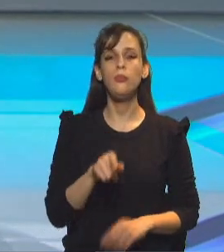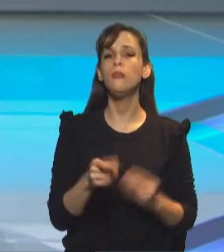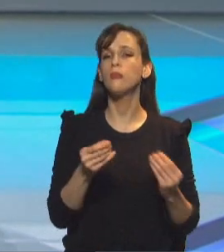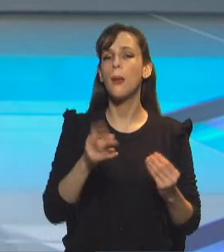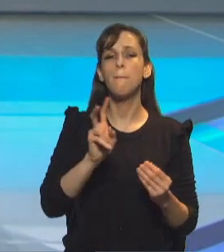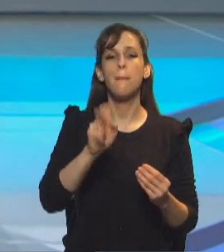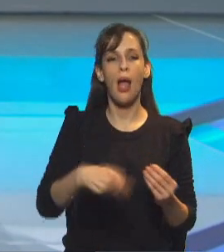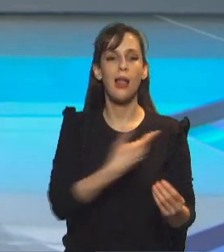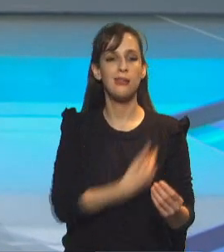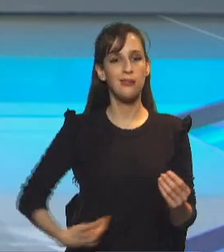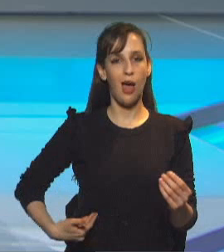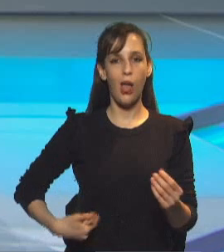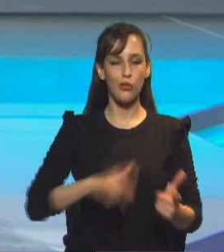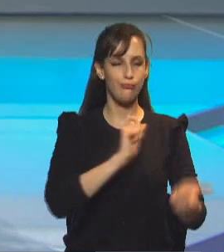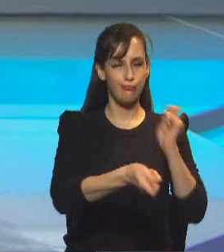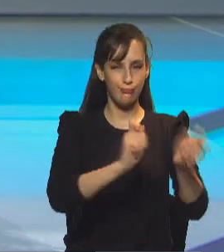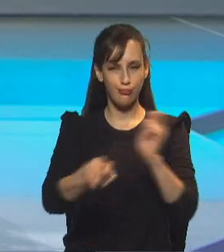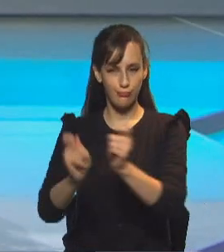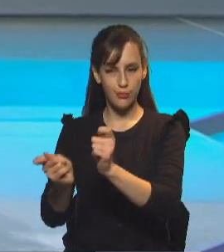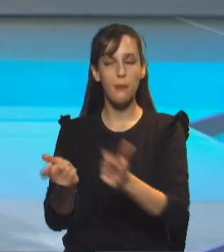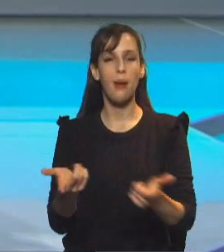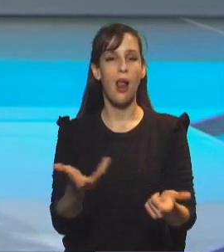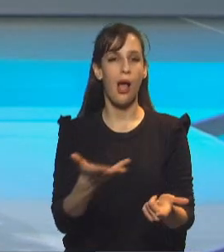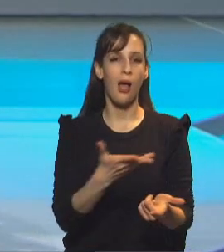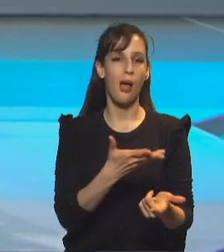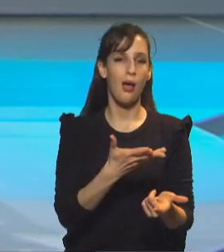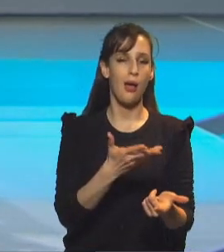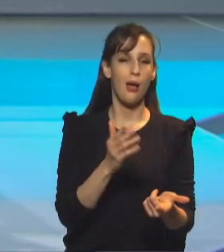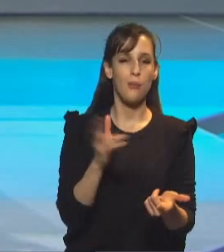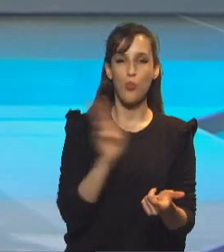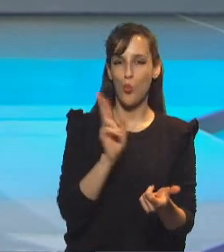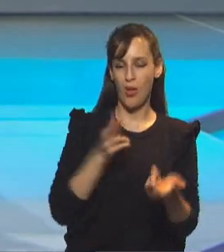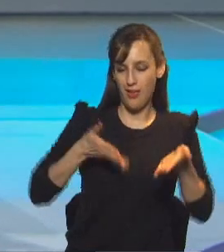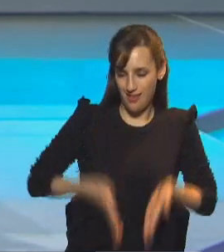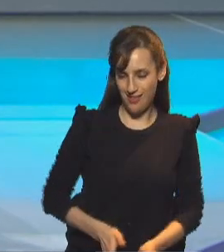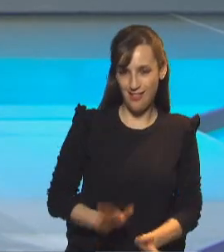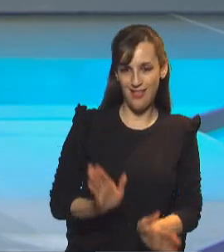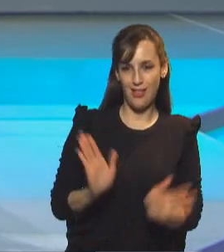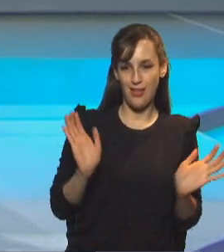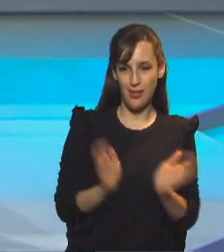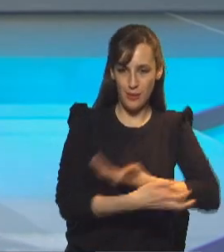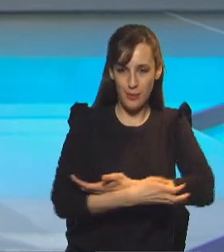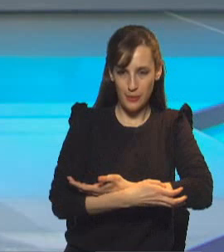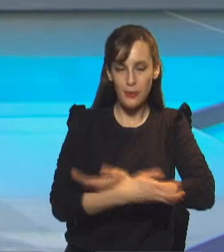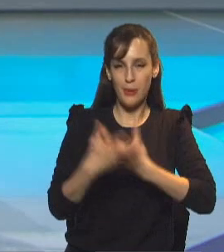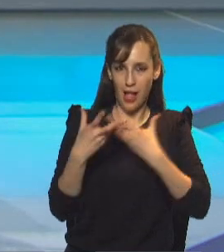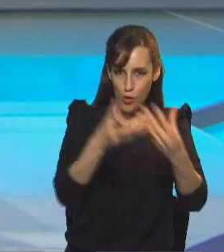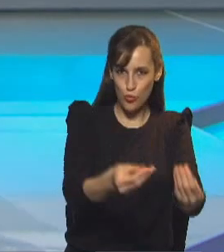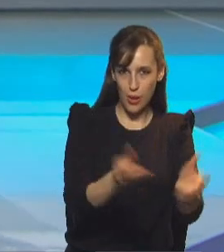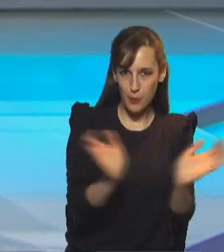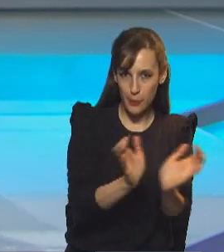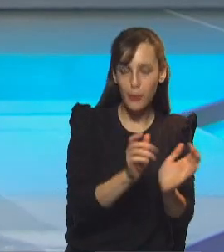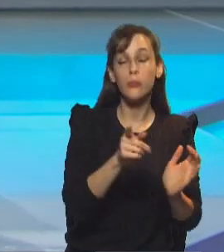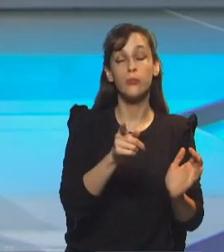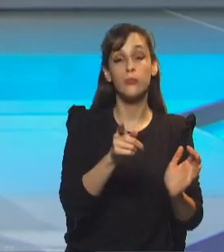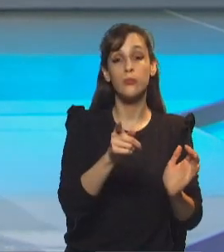entregar un kit para las mamás y sus bebés y evitar o reducir la mortalidad de los recién nacidos, bueno, pidió el